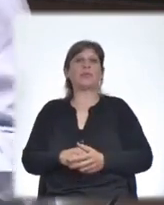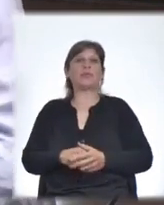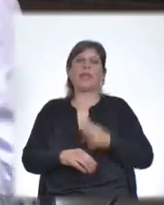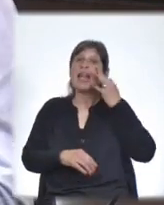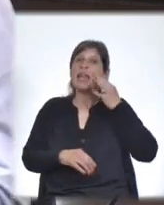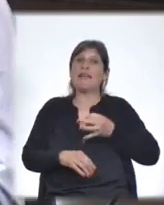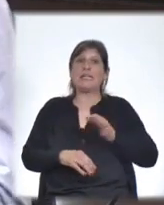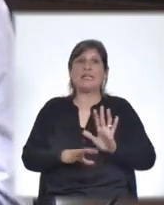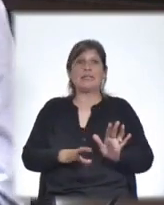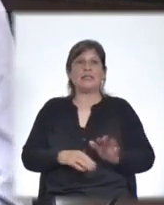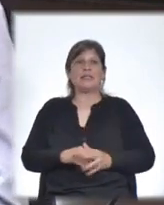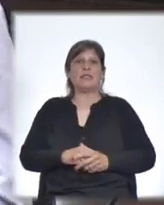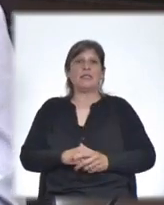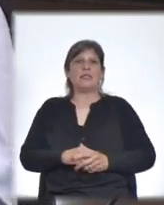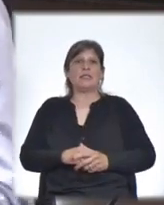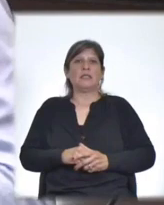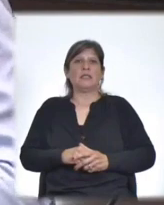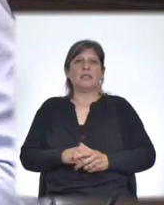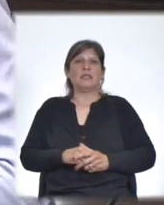verdad